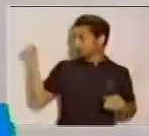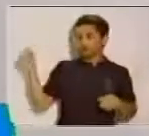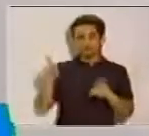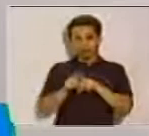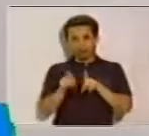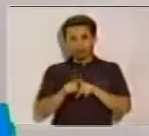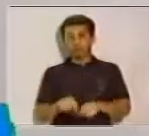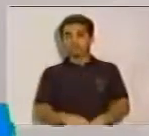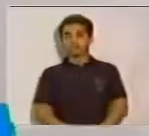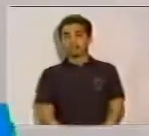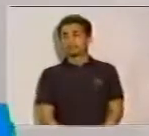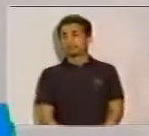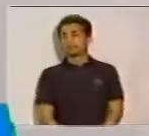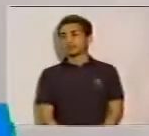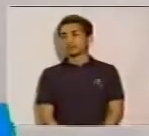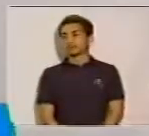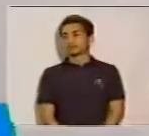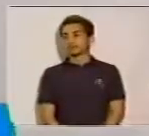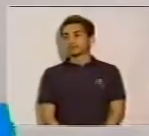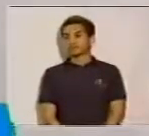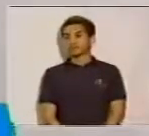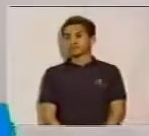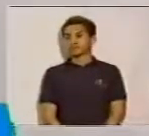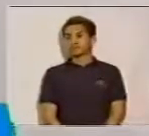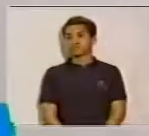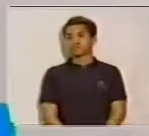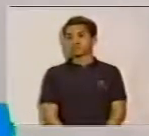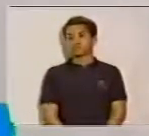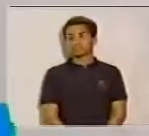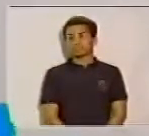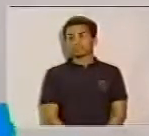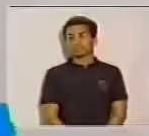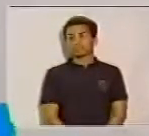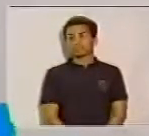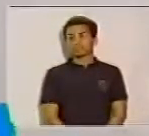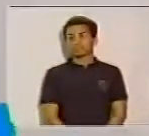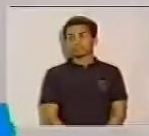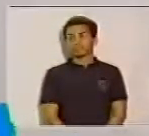orden. ¿Estamos claros?